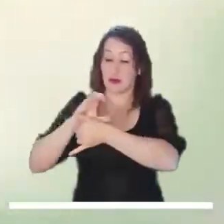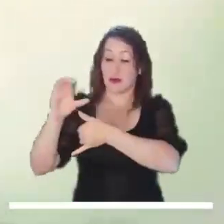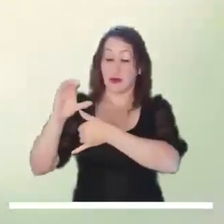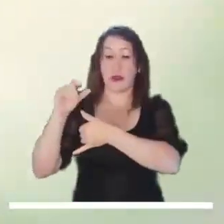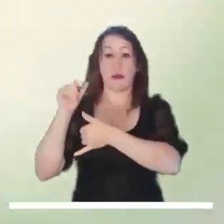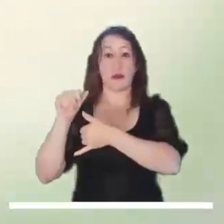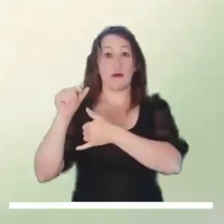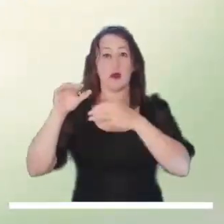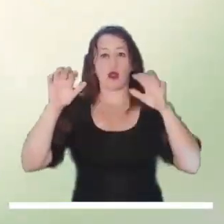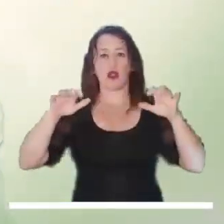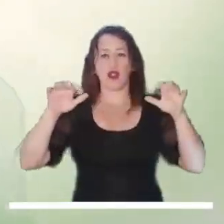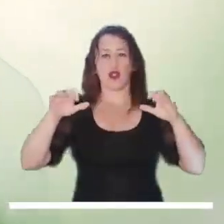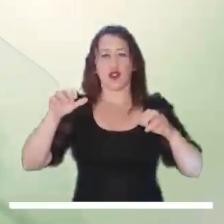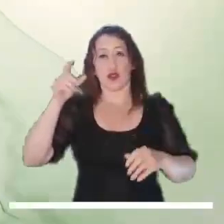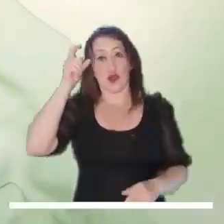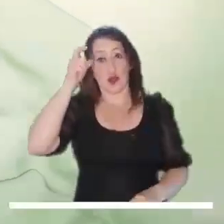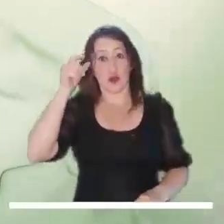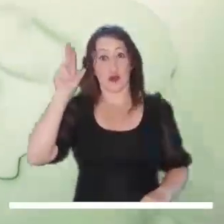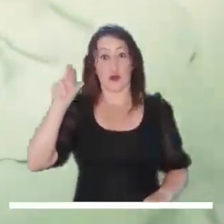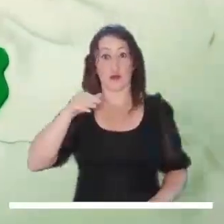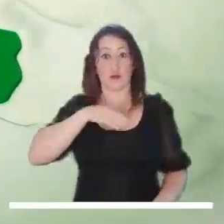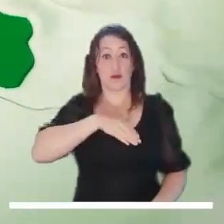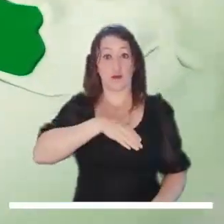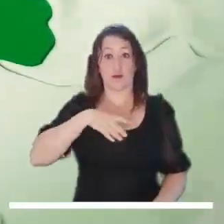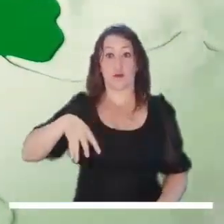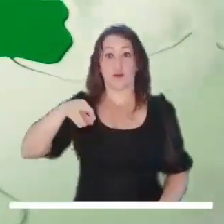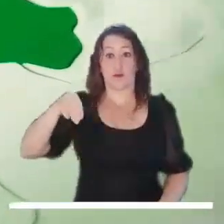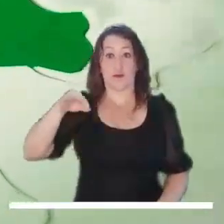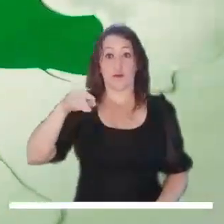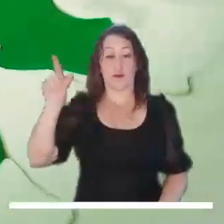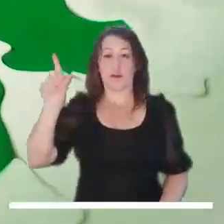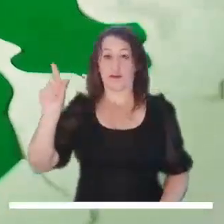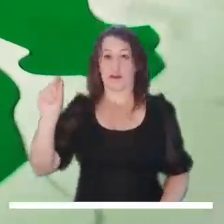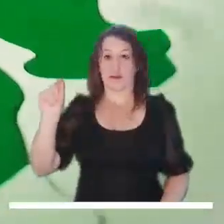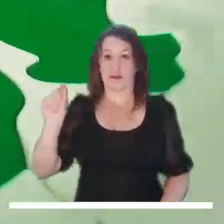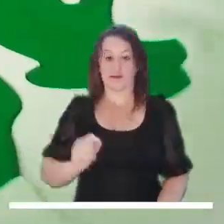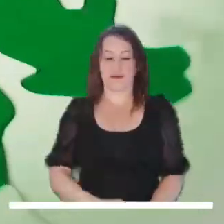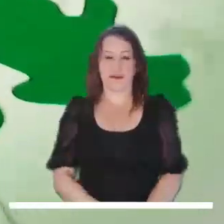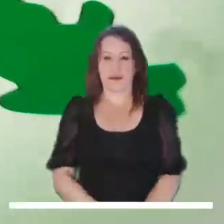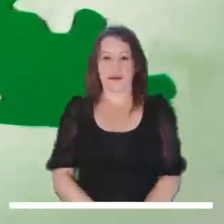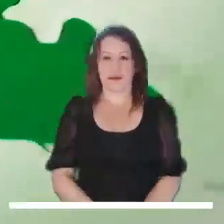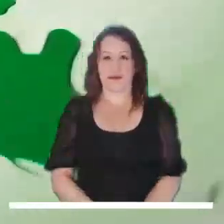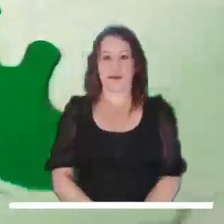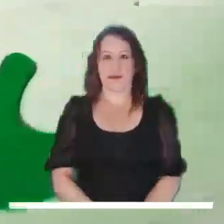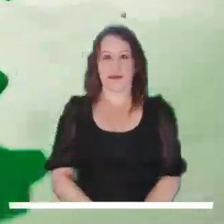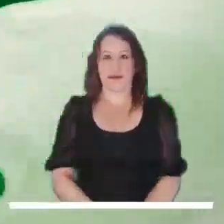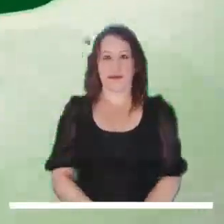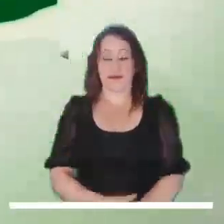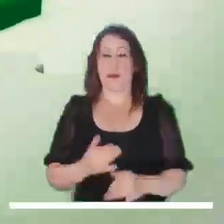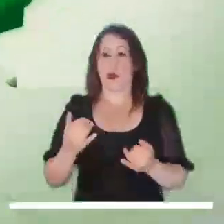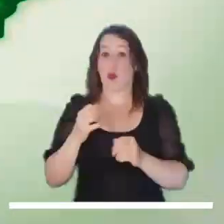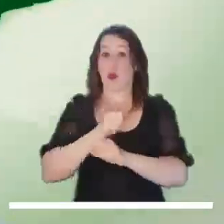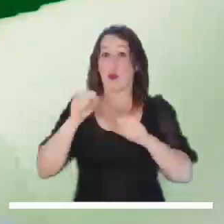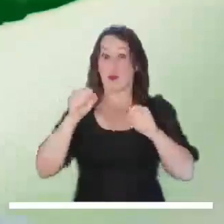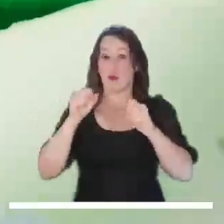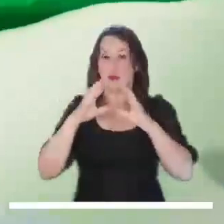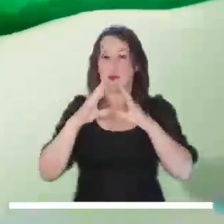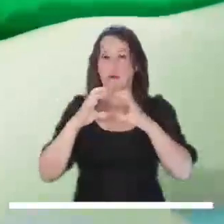por el Caribe colombiano, donde se anticipan lloviznas en Córdoba, Sucre, Bolívar, Magdalena y Cesar.